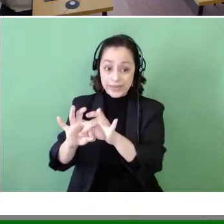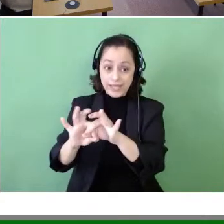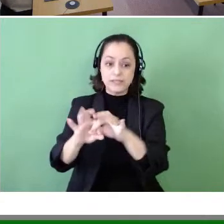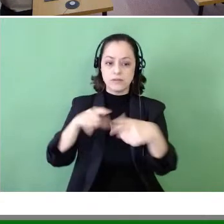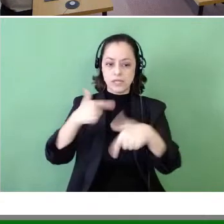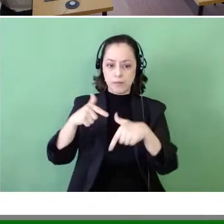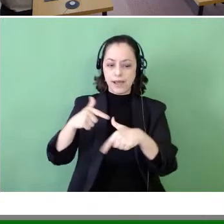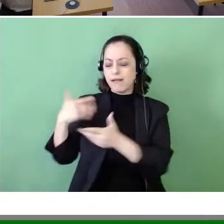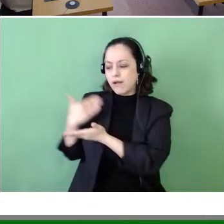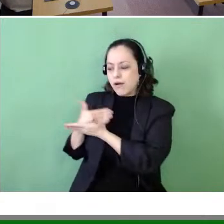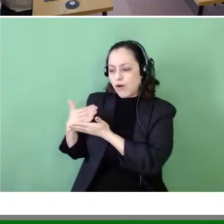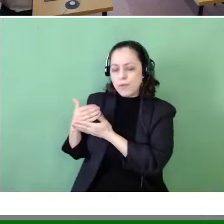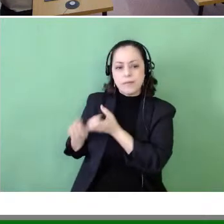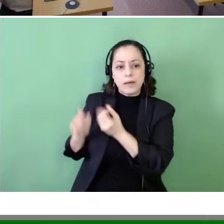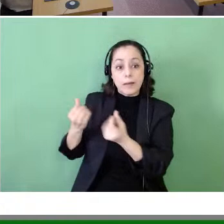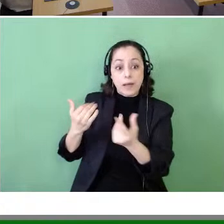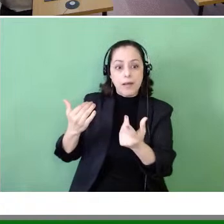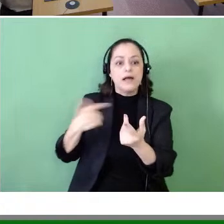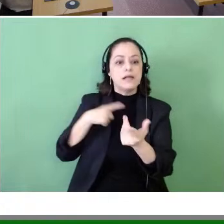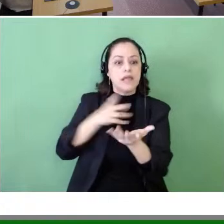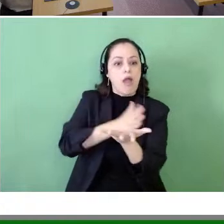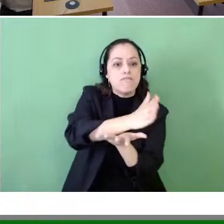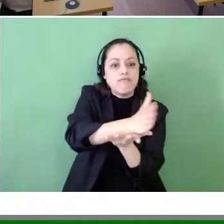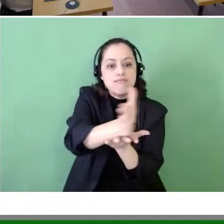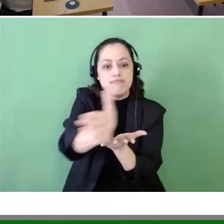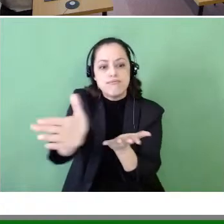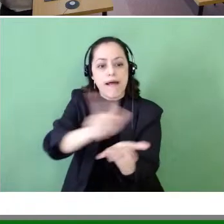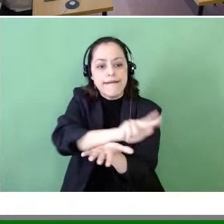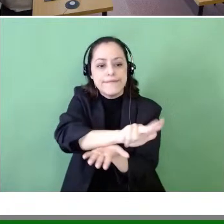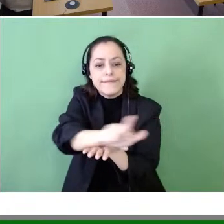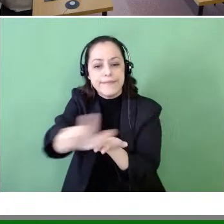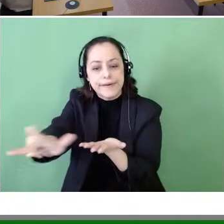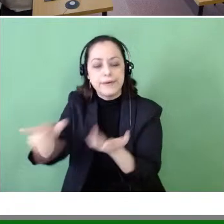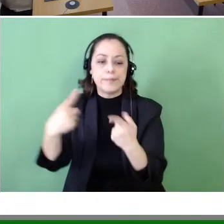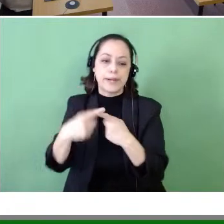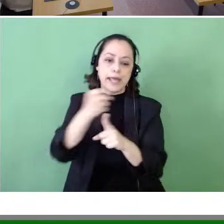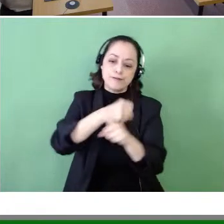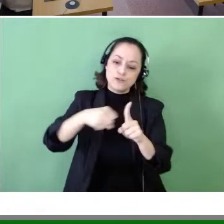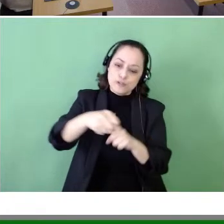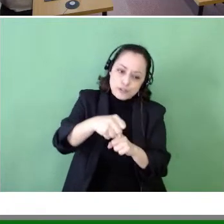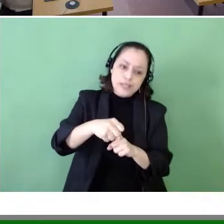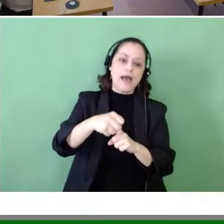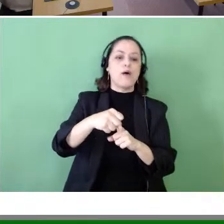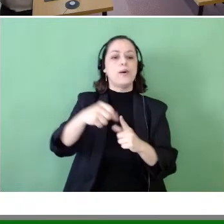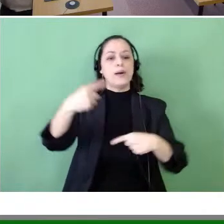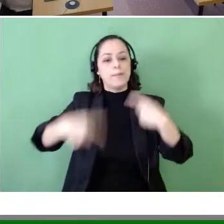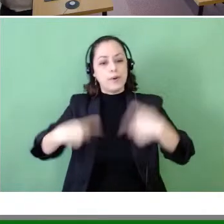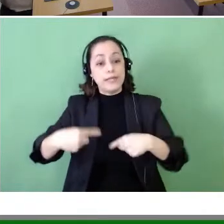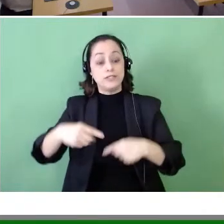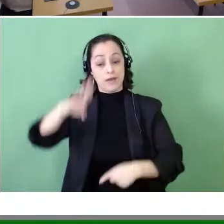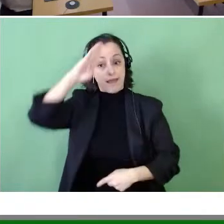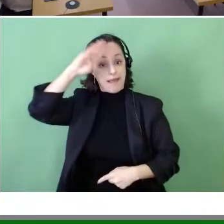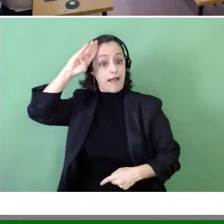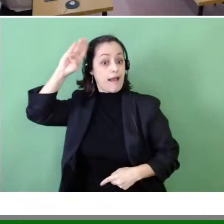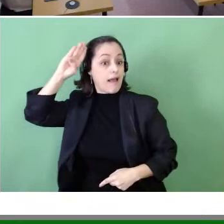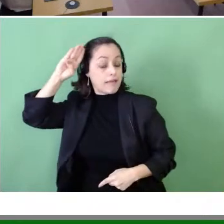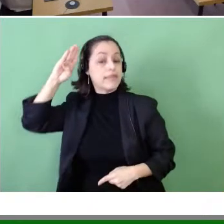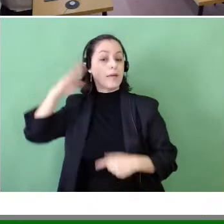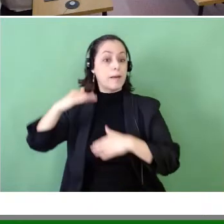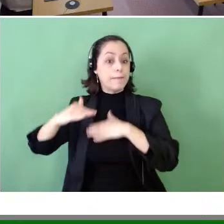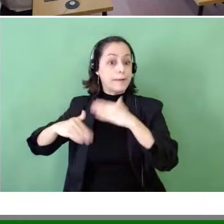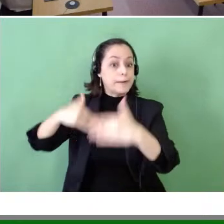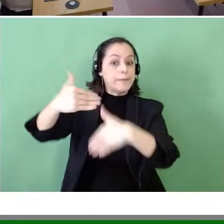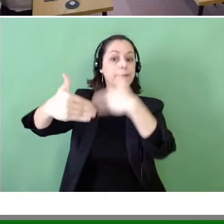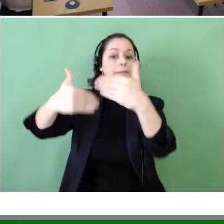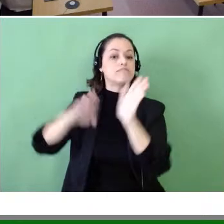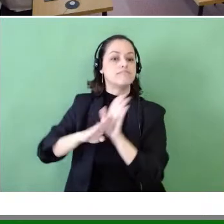profesión a partir de, de avances sociales, políticos y académicos, o sea, con todo